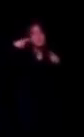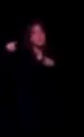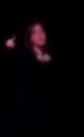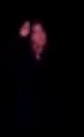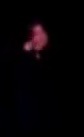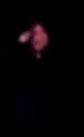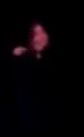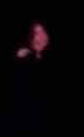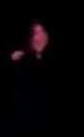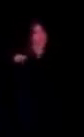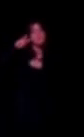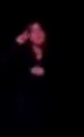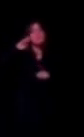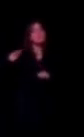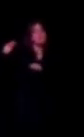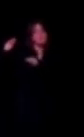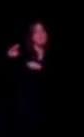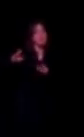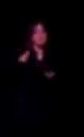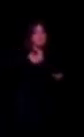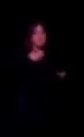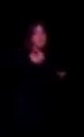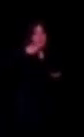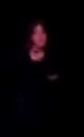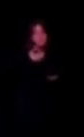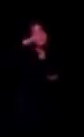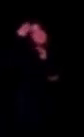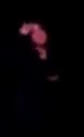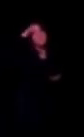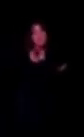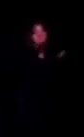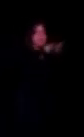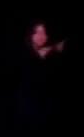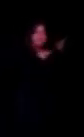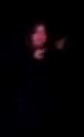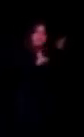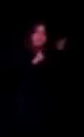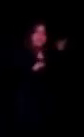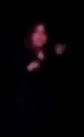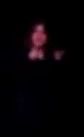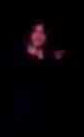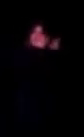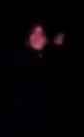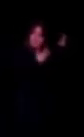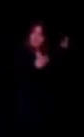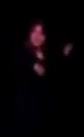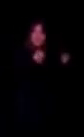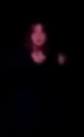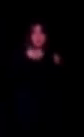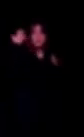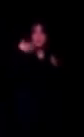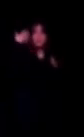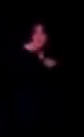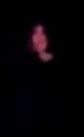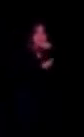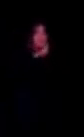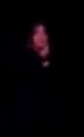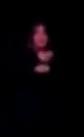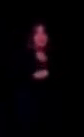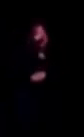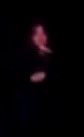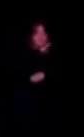escribió su capítulo diciendo, mi sueño. Y lo que decía es, cuando yo nací, mis padres tenían un sueño para mis hermanos y